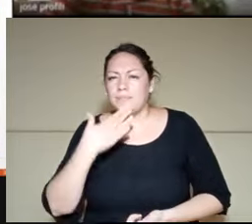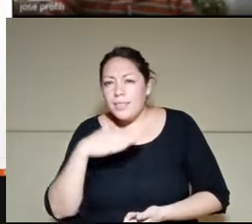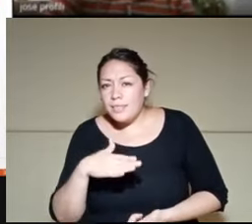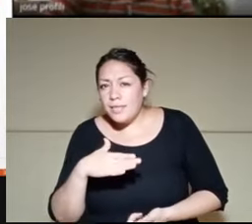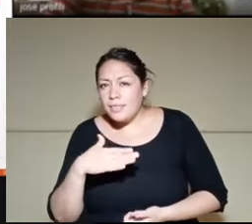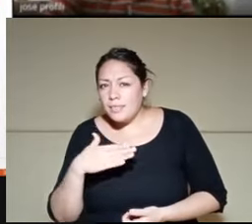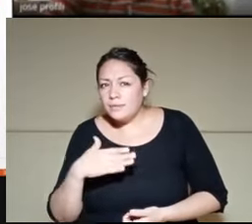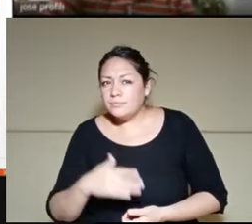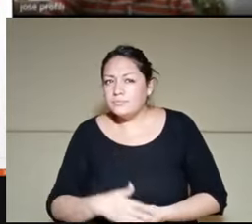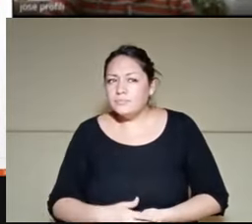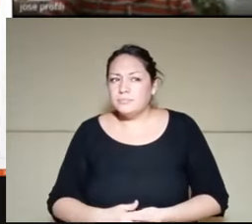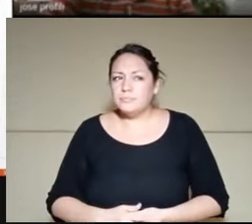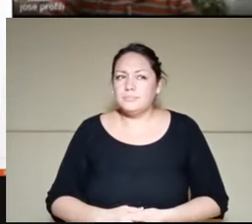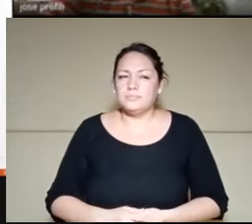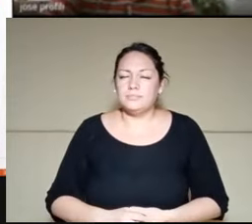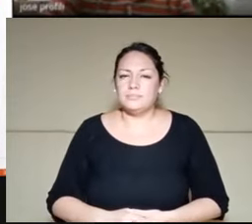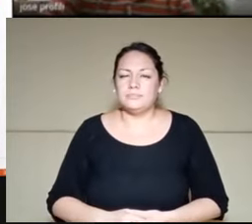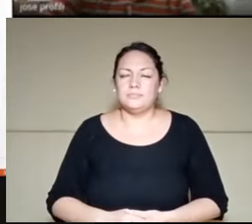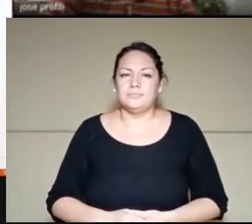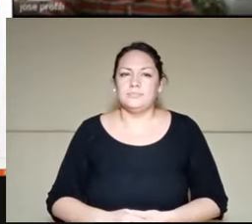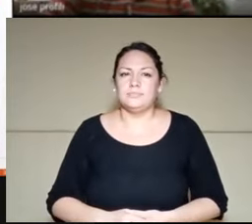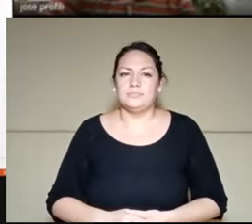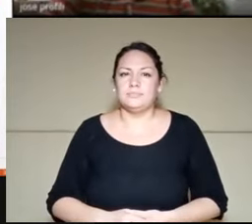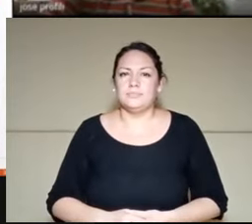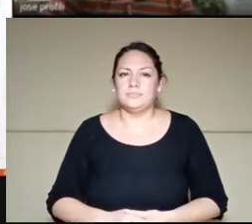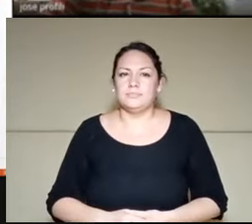¿Me van siguiendo hasta ahí?